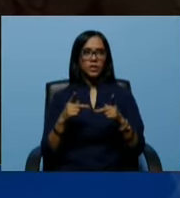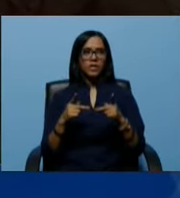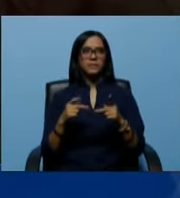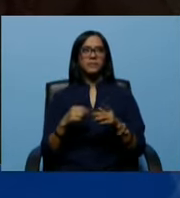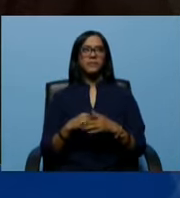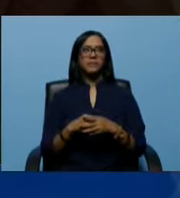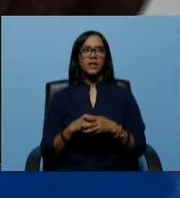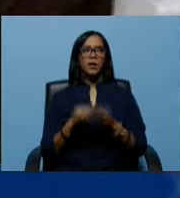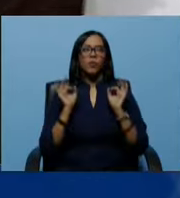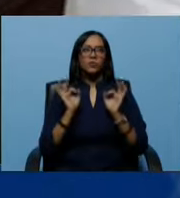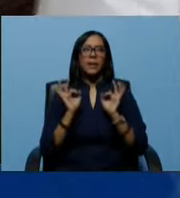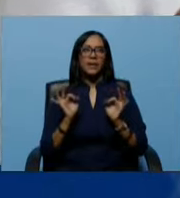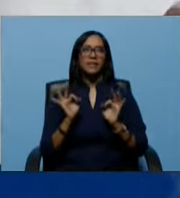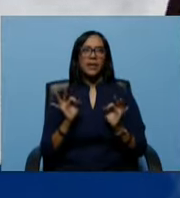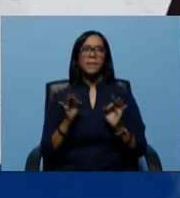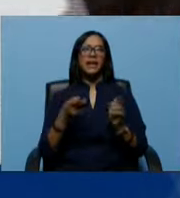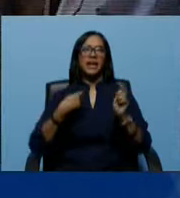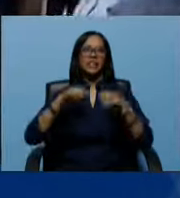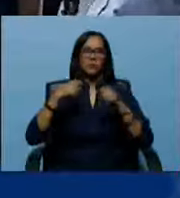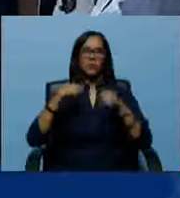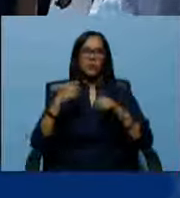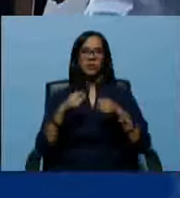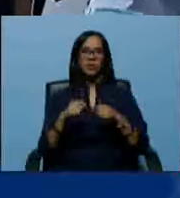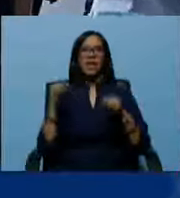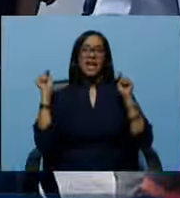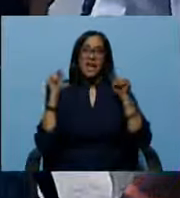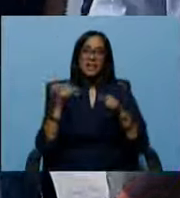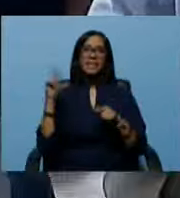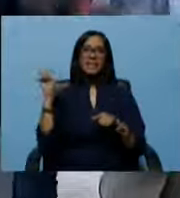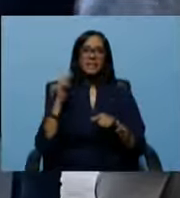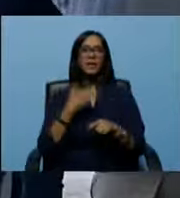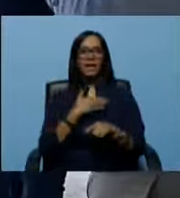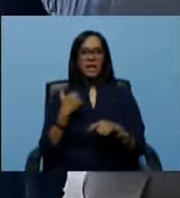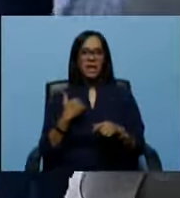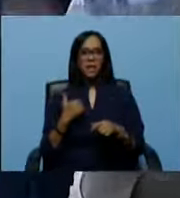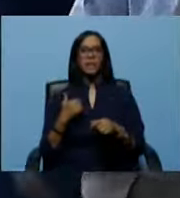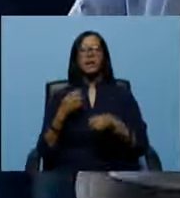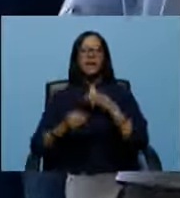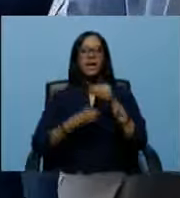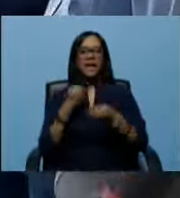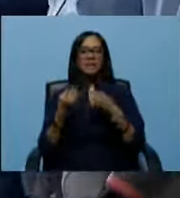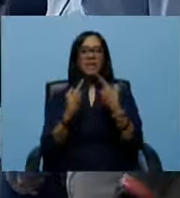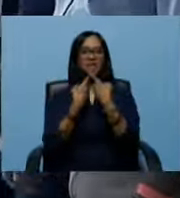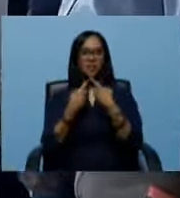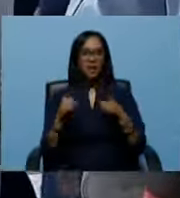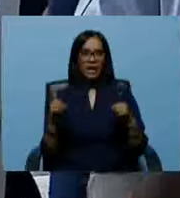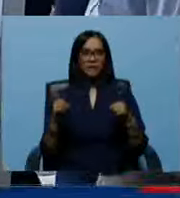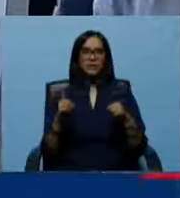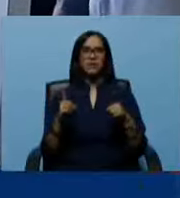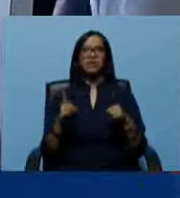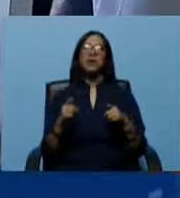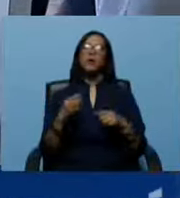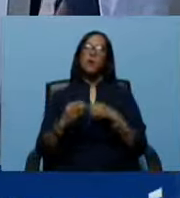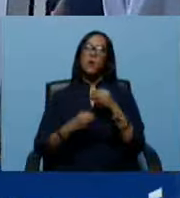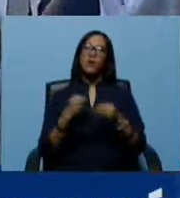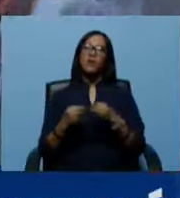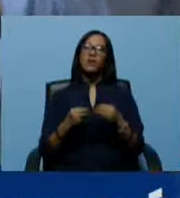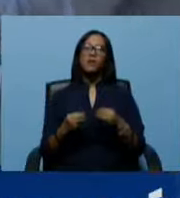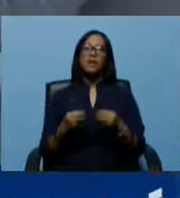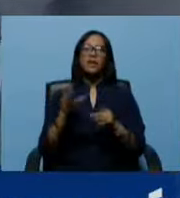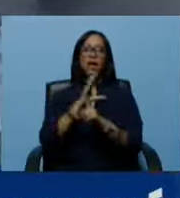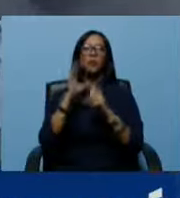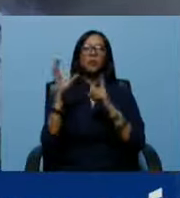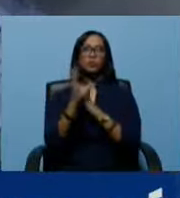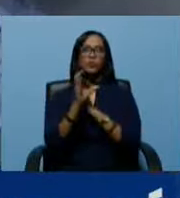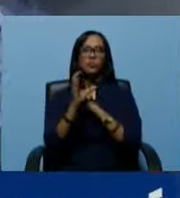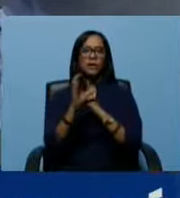producen justamente para la exportación. Esa es la Venezuela que queremos. Y marca la diferencia con lo que fue la cultura de la Cuarta